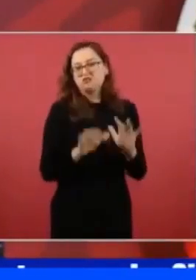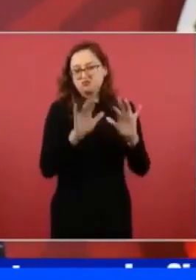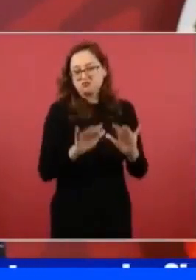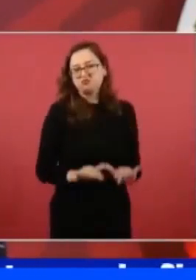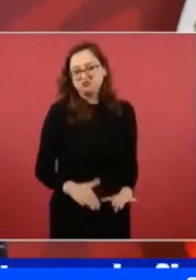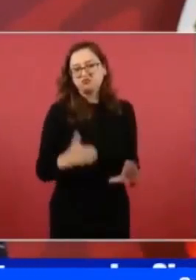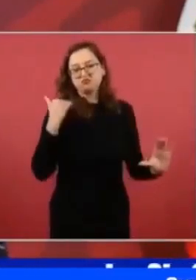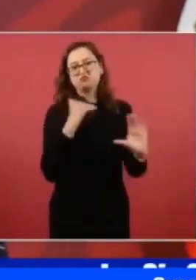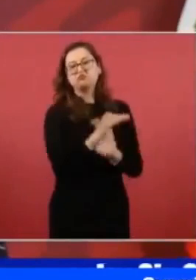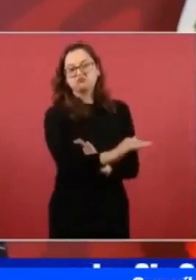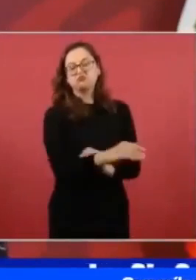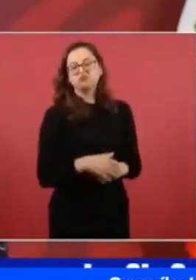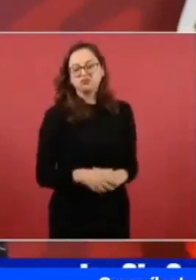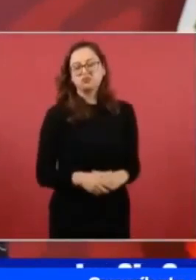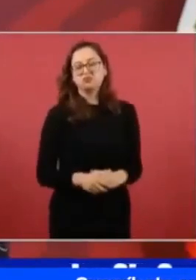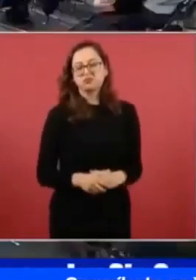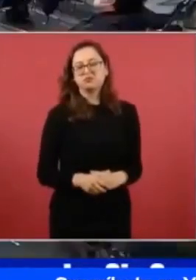sí